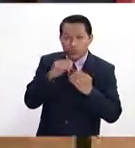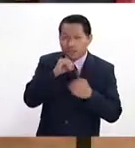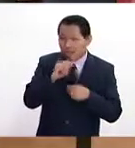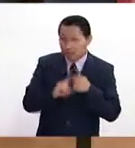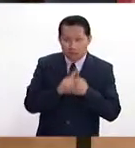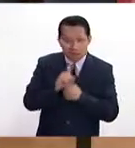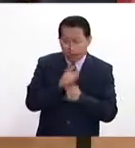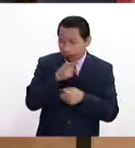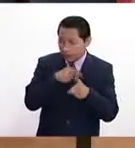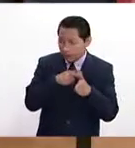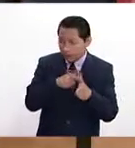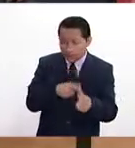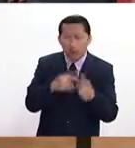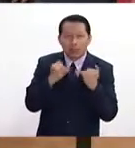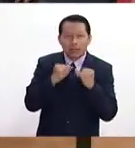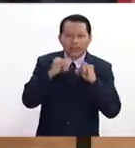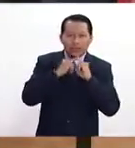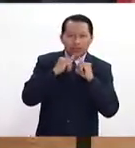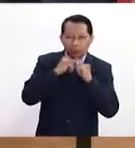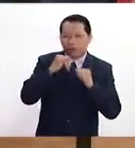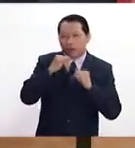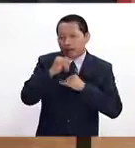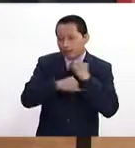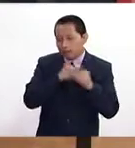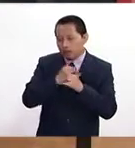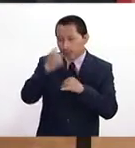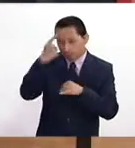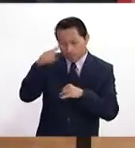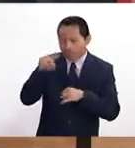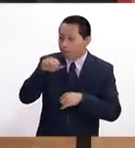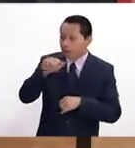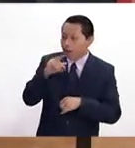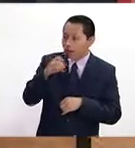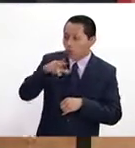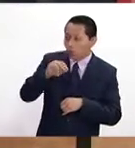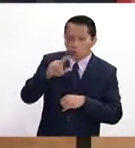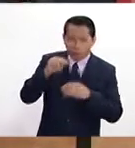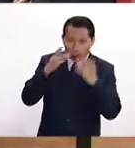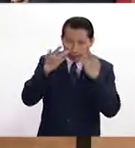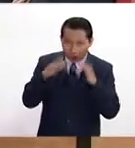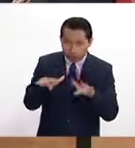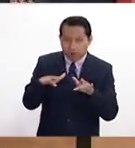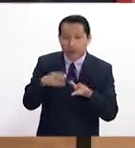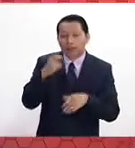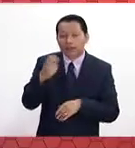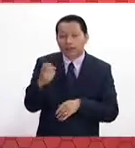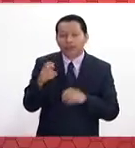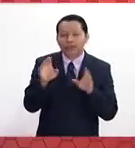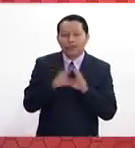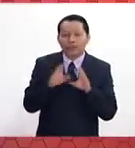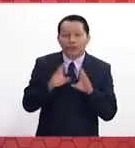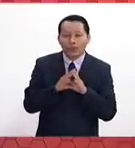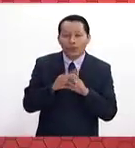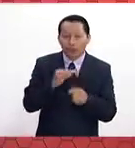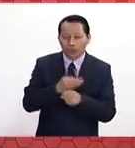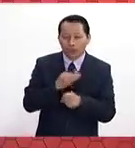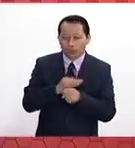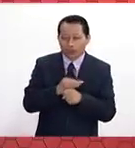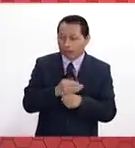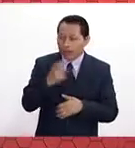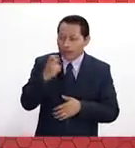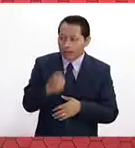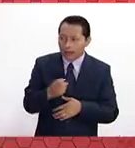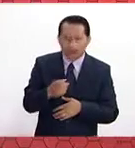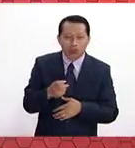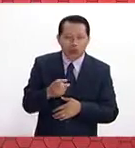si se agotan las instituciones internacionales para que Maduro no renuncie, lo cual hasta el momento